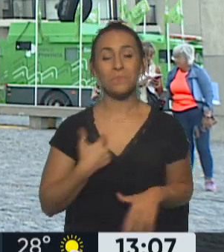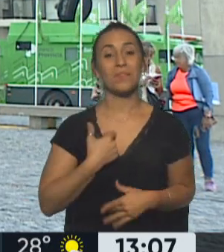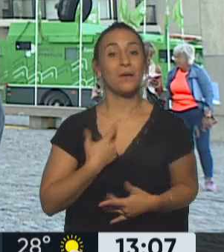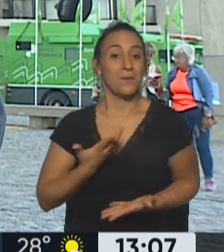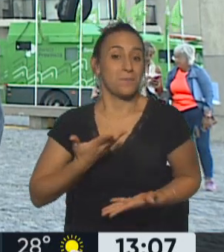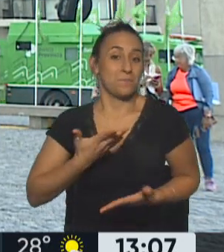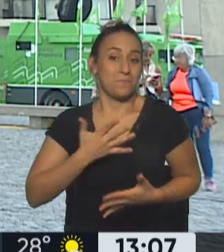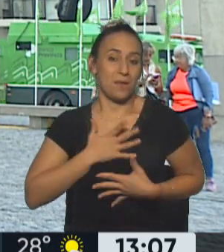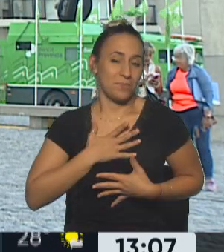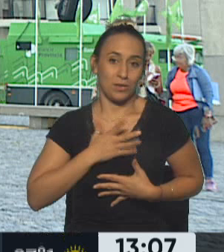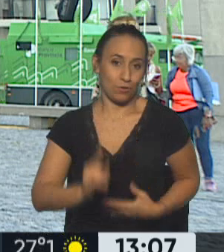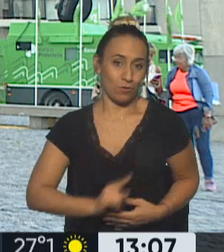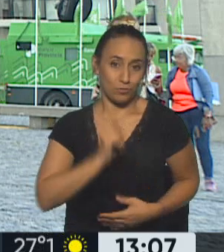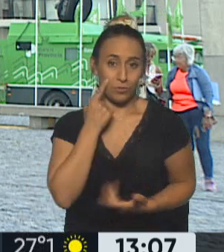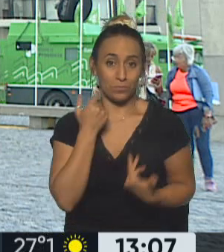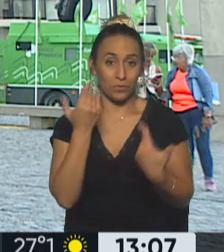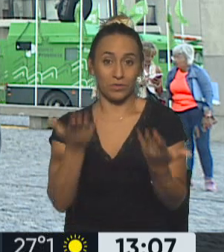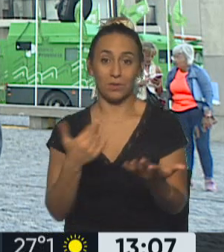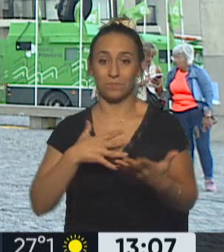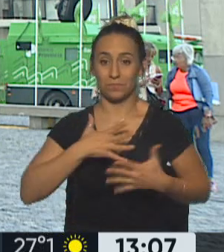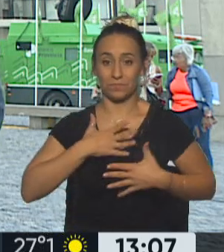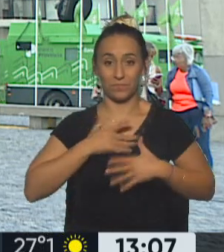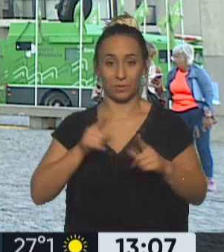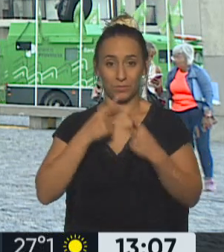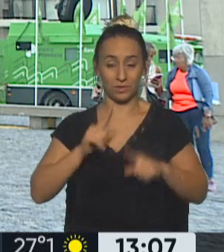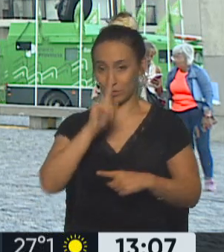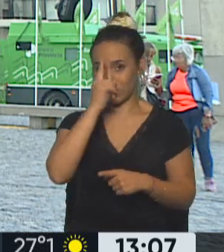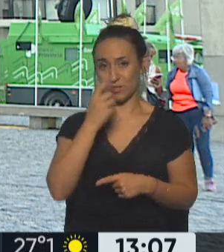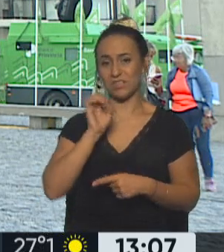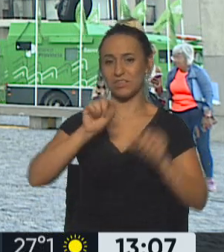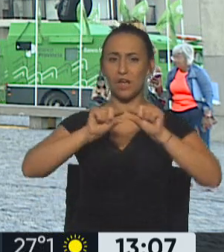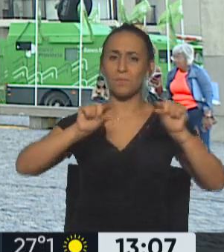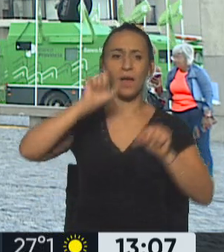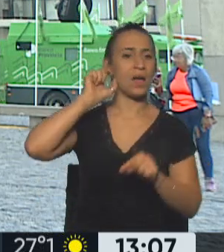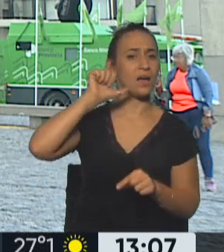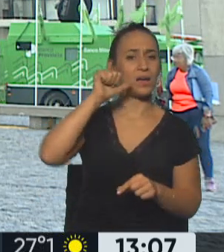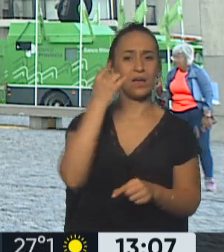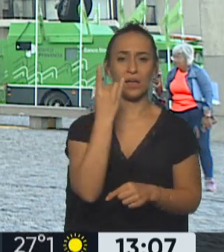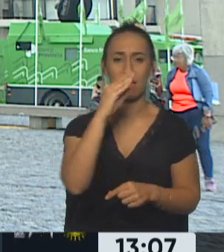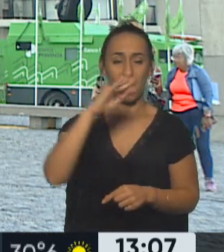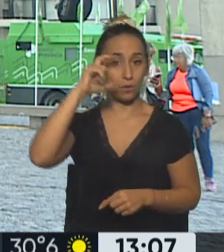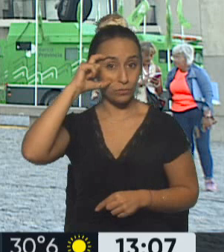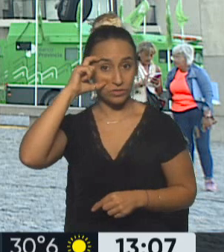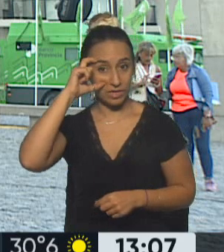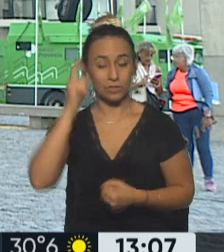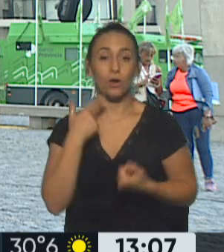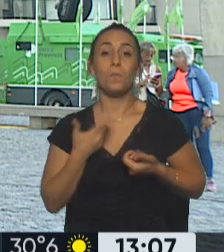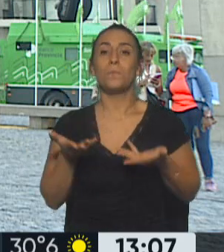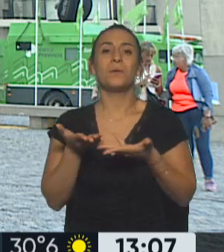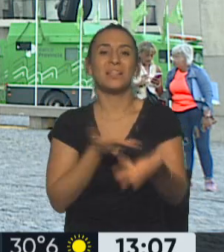estar presentando este proyecto mío solista que denomino Gauche. Y bueno, en realidad lo que presento más que nada es la